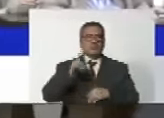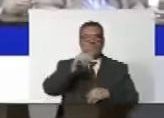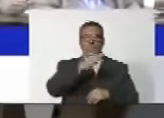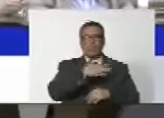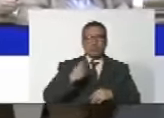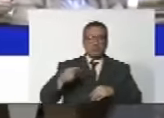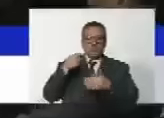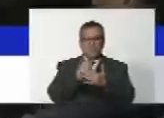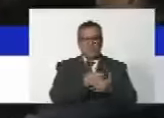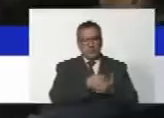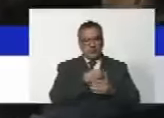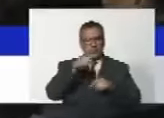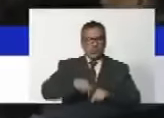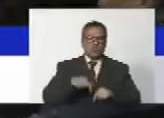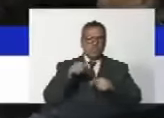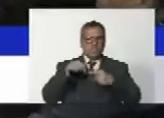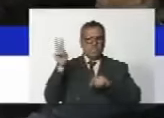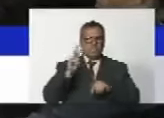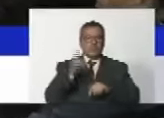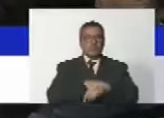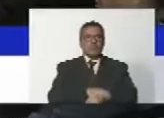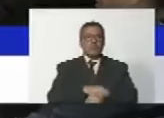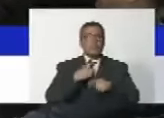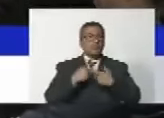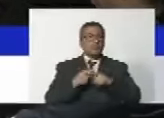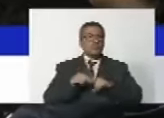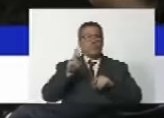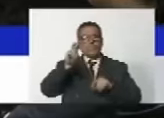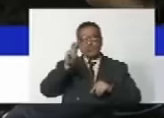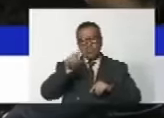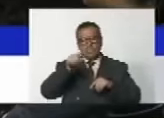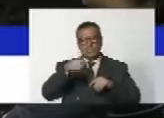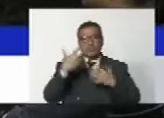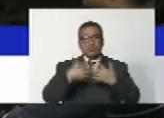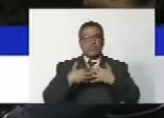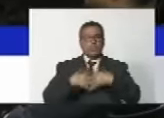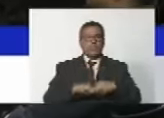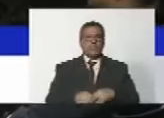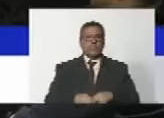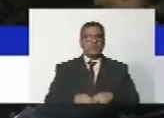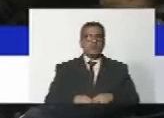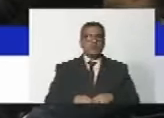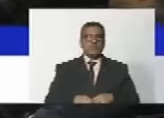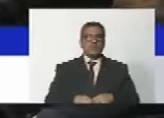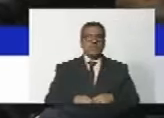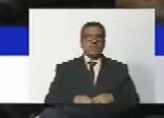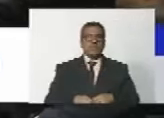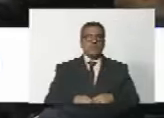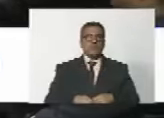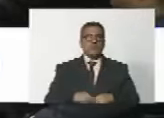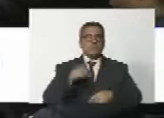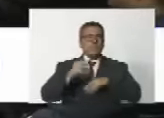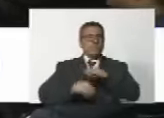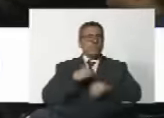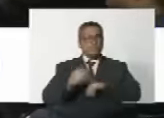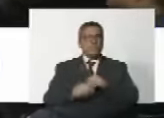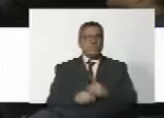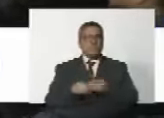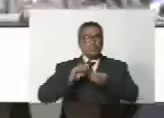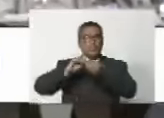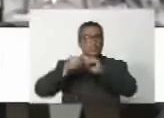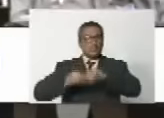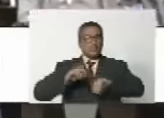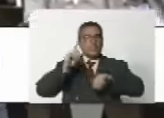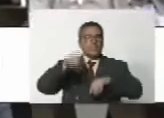querían invertir, etc. Y otras 9 empresas que van a ser